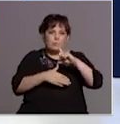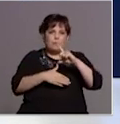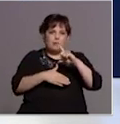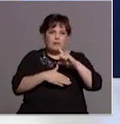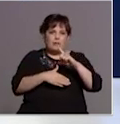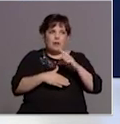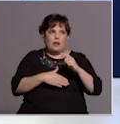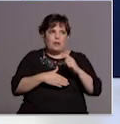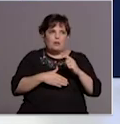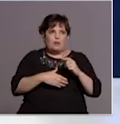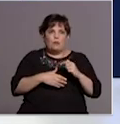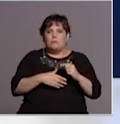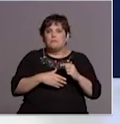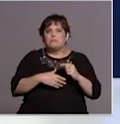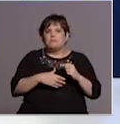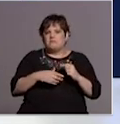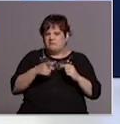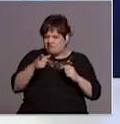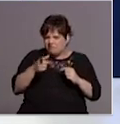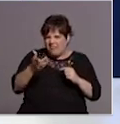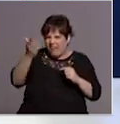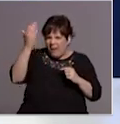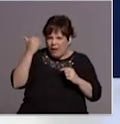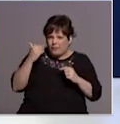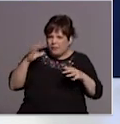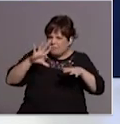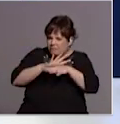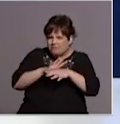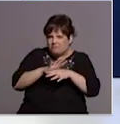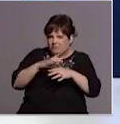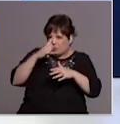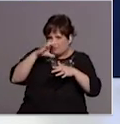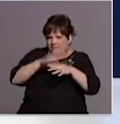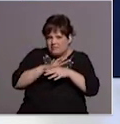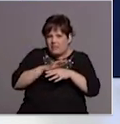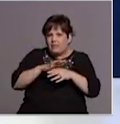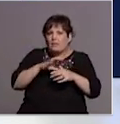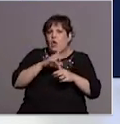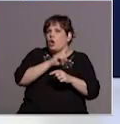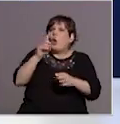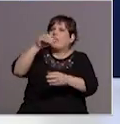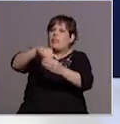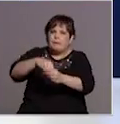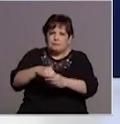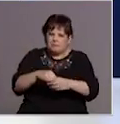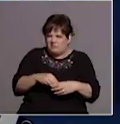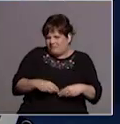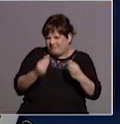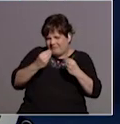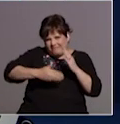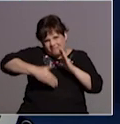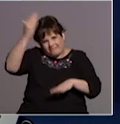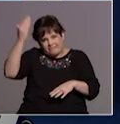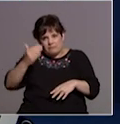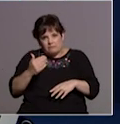muy dispuestos a olvidar algunas doctrinas latinoamericanas fundamentales como la de la no intervención por ejemplo que